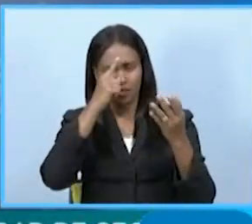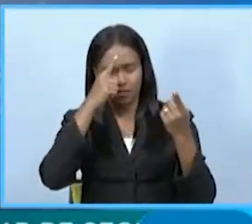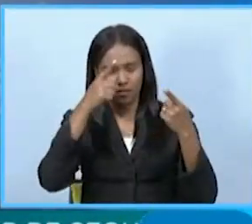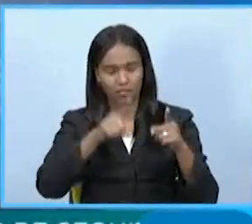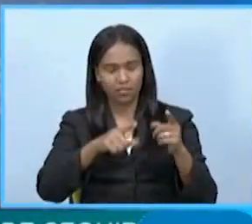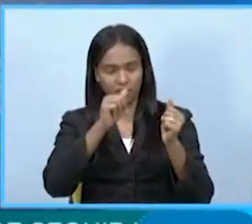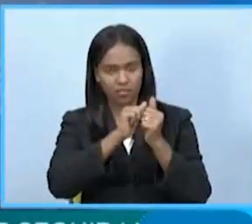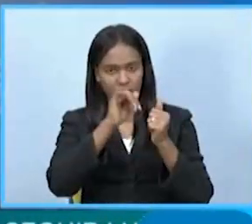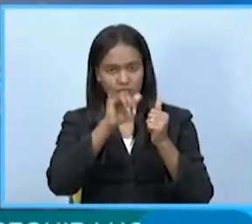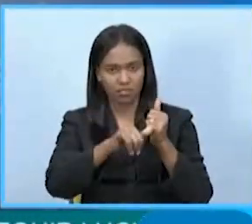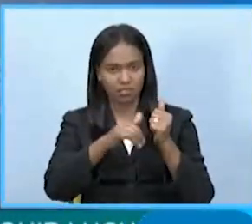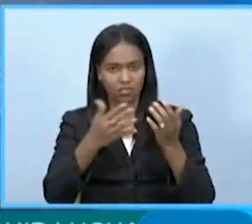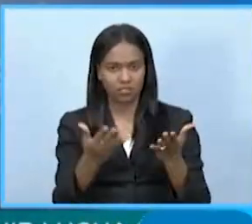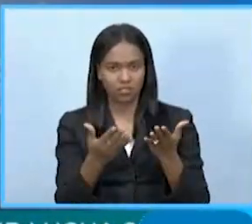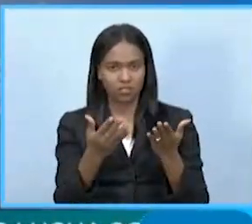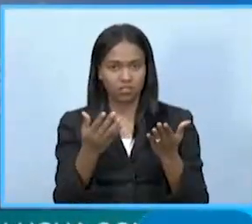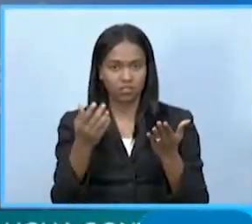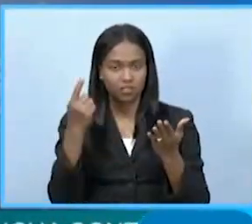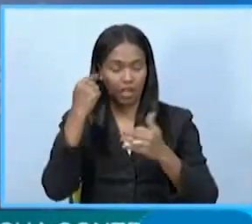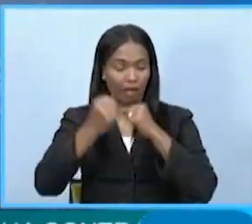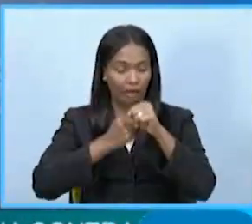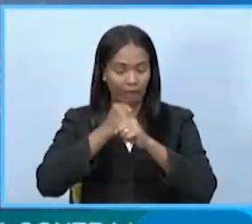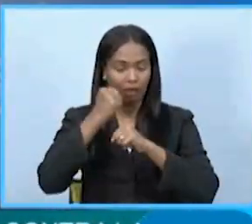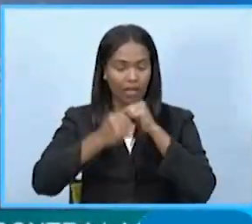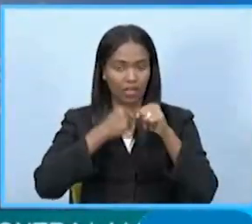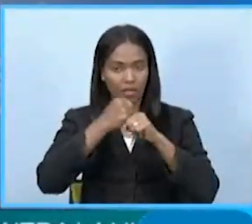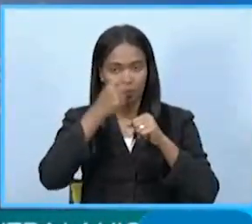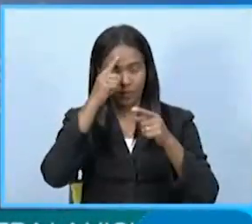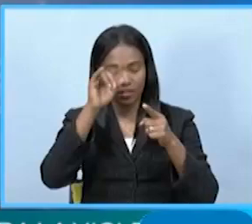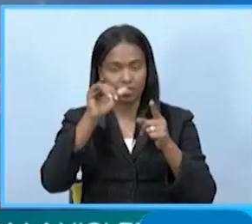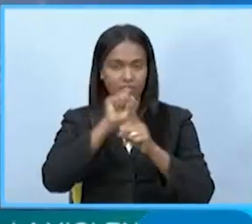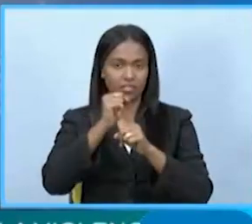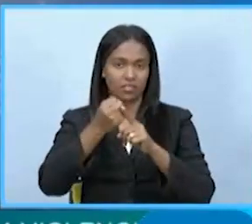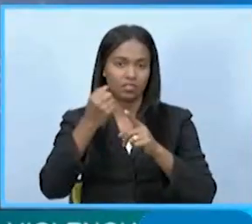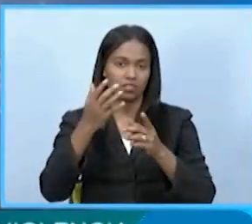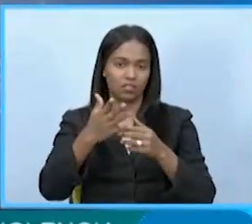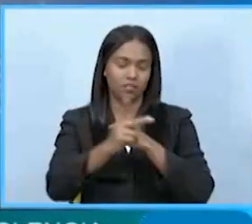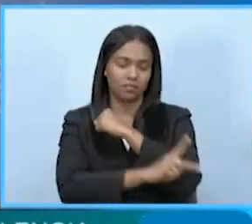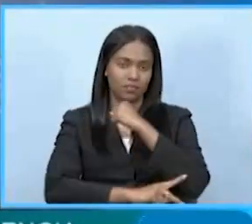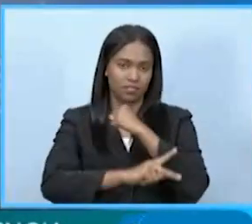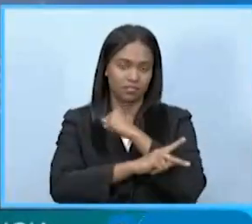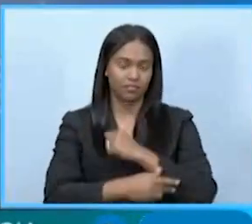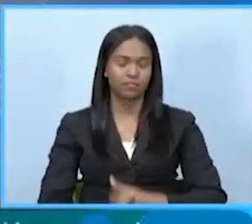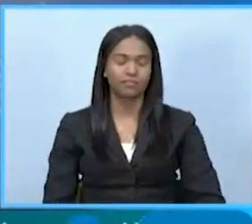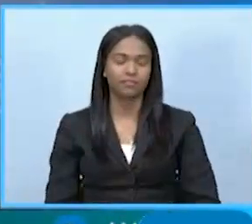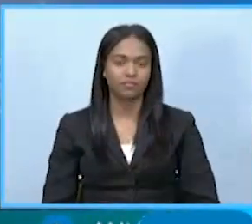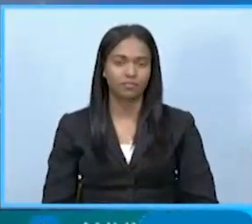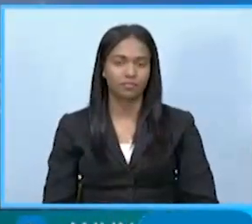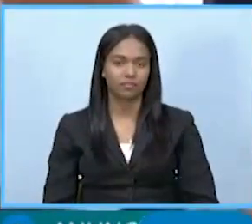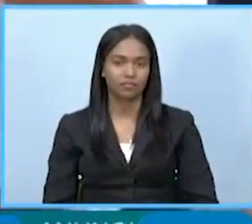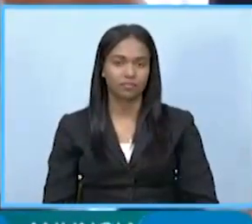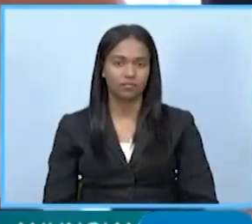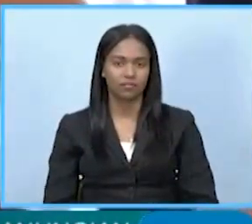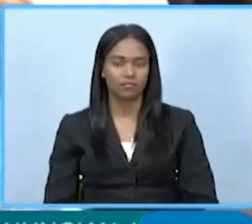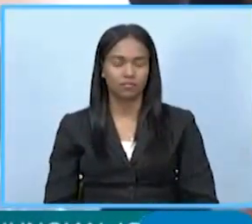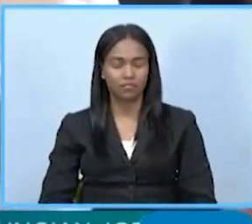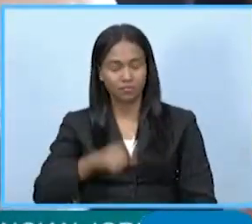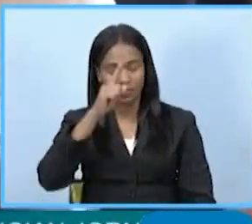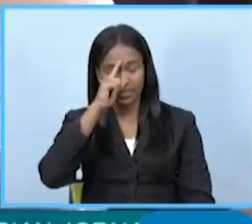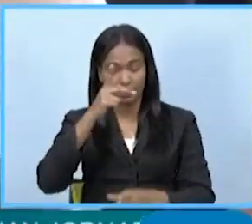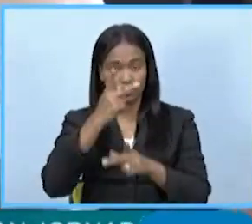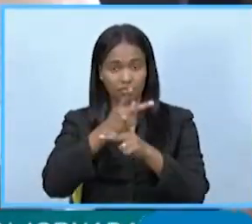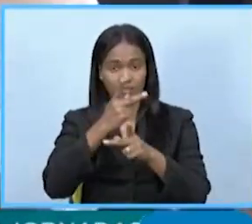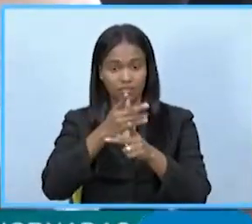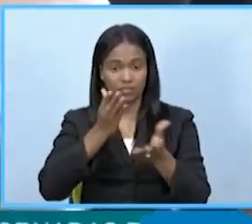múltiples tragedias registradas cada año por ese flagelo en todo el país. Julio César Mateo nos cuenta más. Para las defensoras de